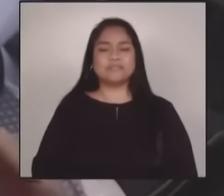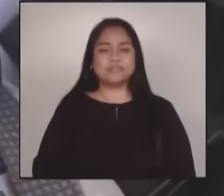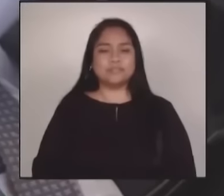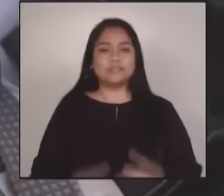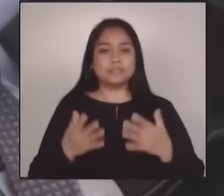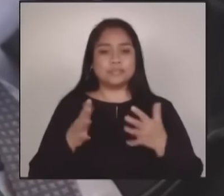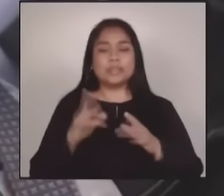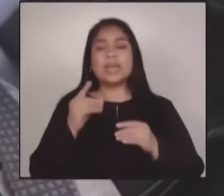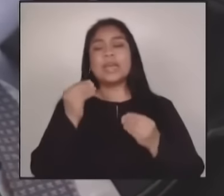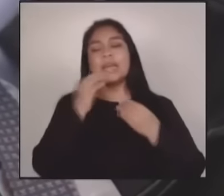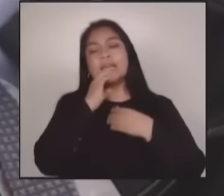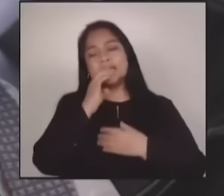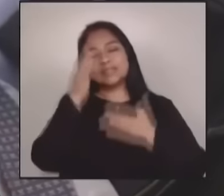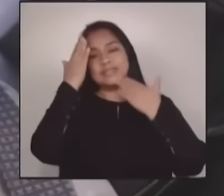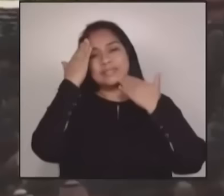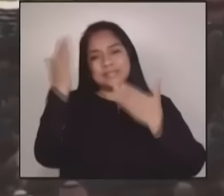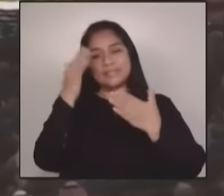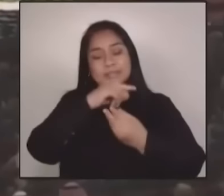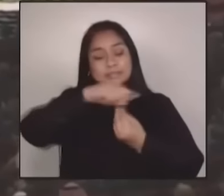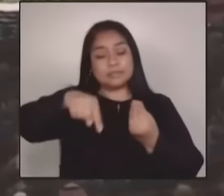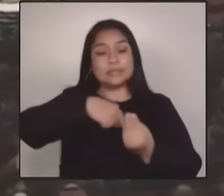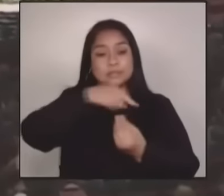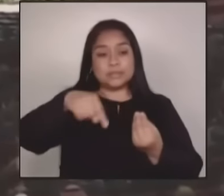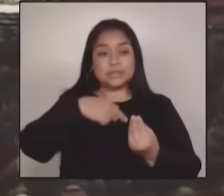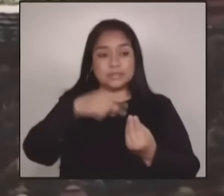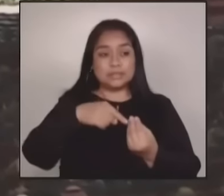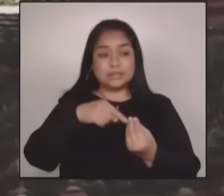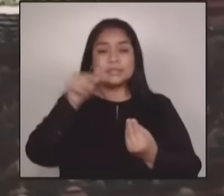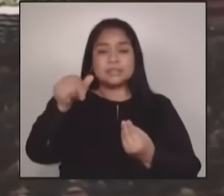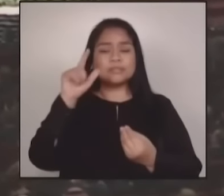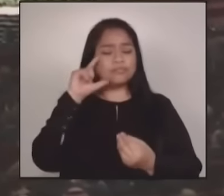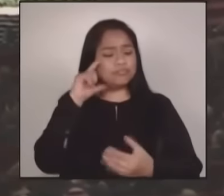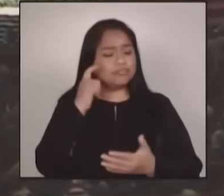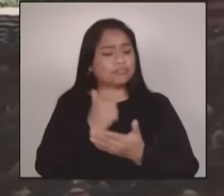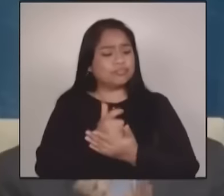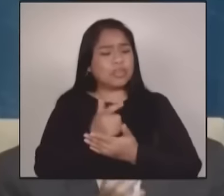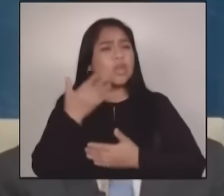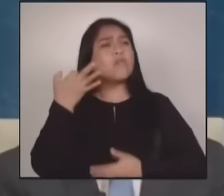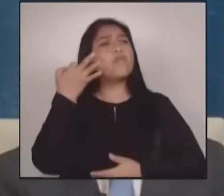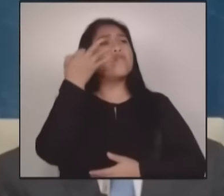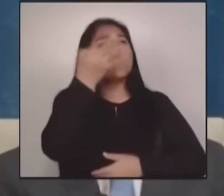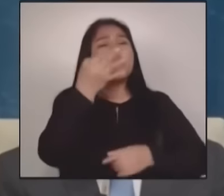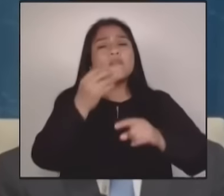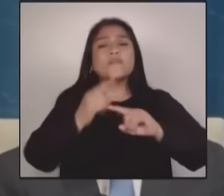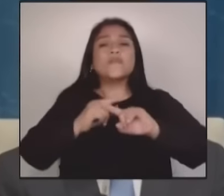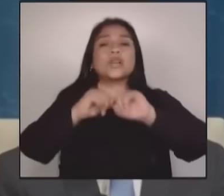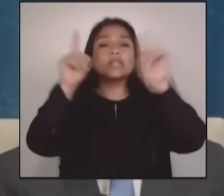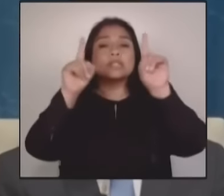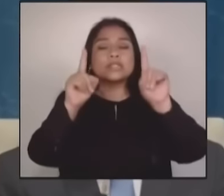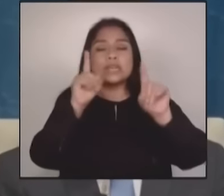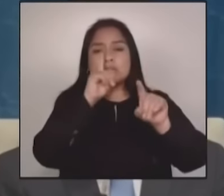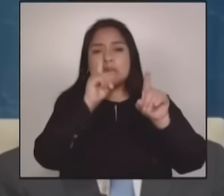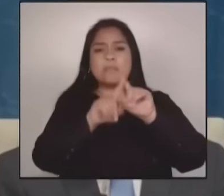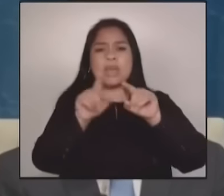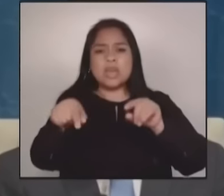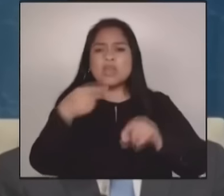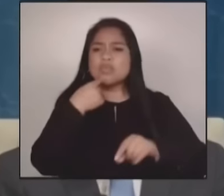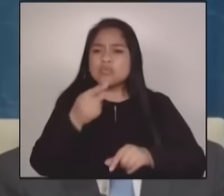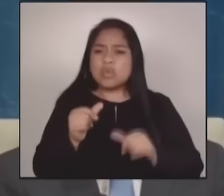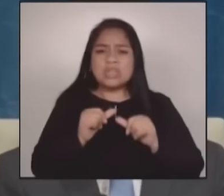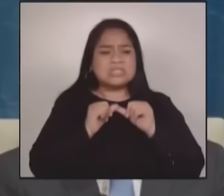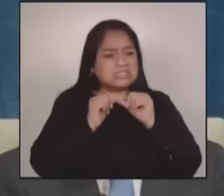Es gracias a las familias que creyeron en un futuro diferente y no se rindieron ante